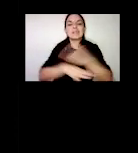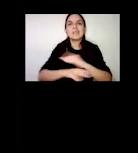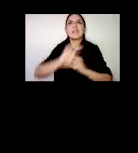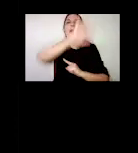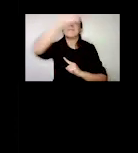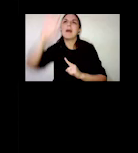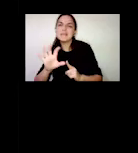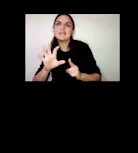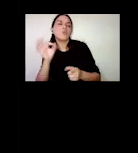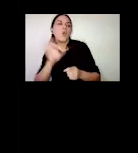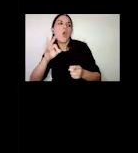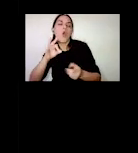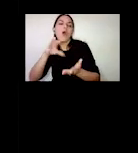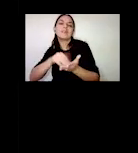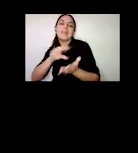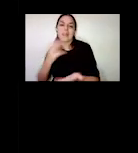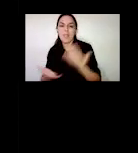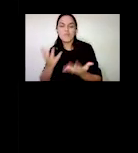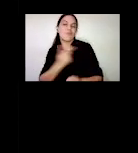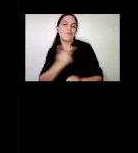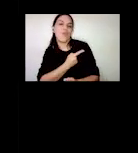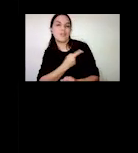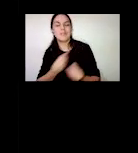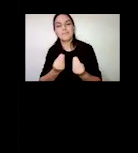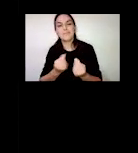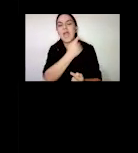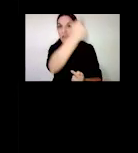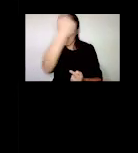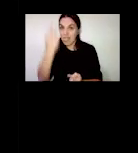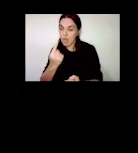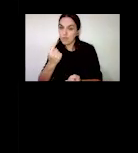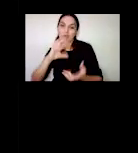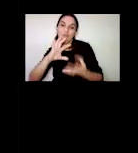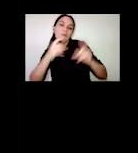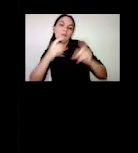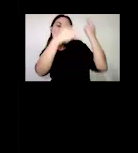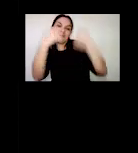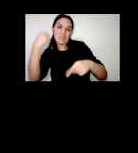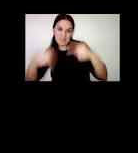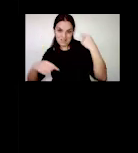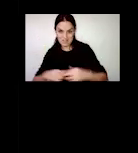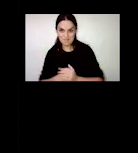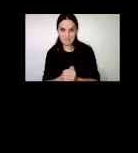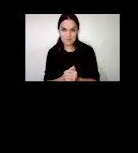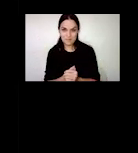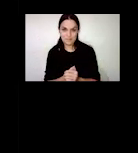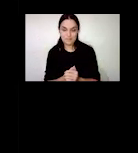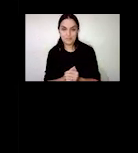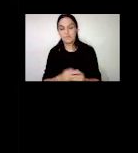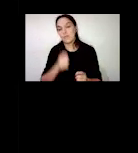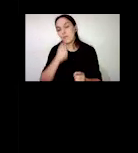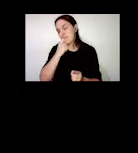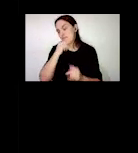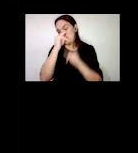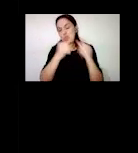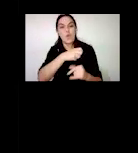provincia de Tierra del Fuego. ¿Por qué? Porque cada uno va a tener un tratamiento diferente. Si nos vamos en líneas generales,